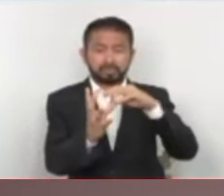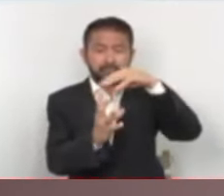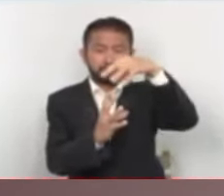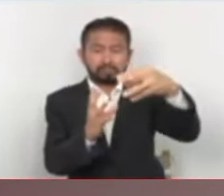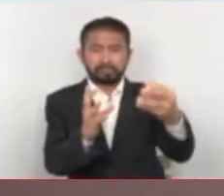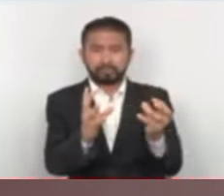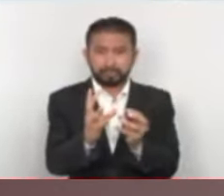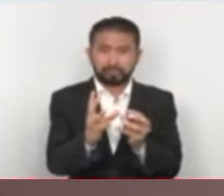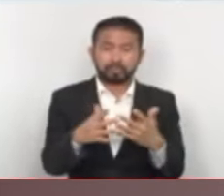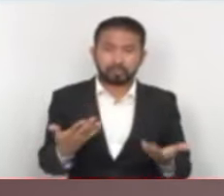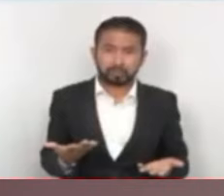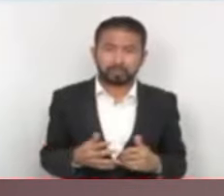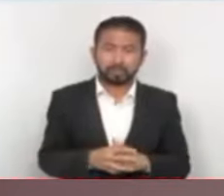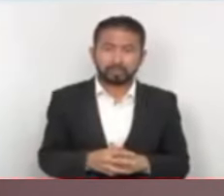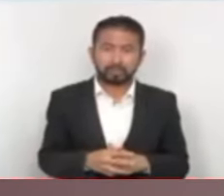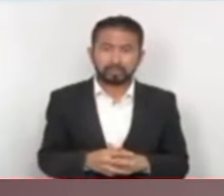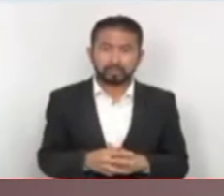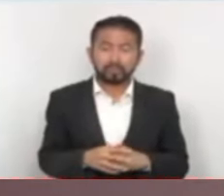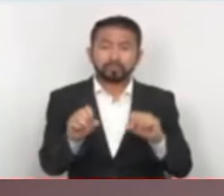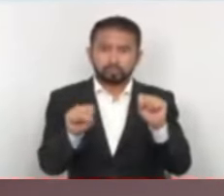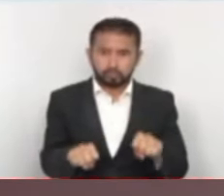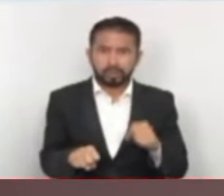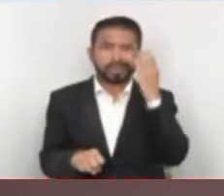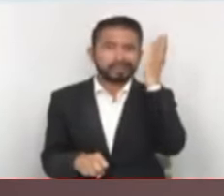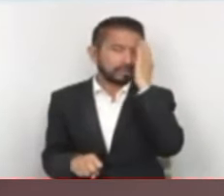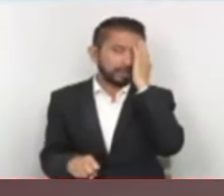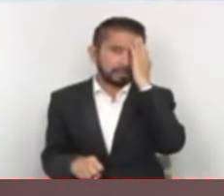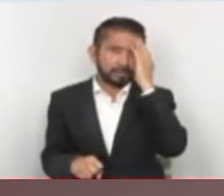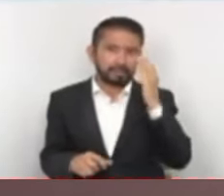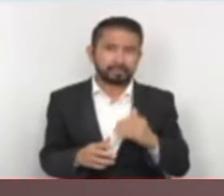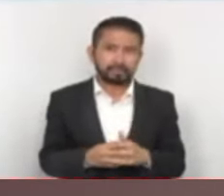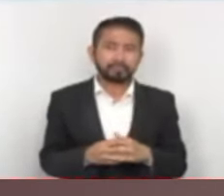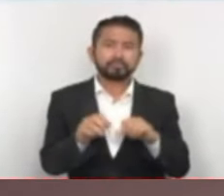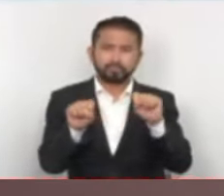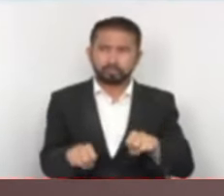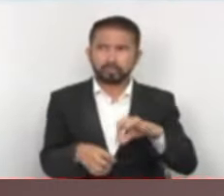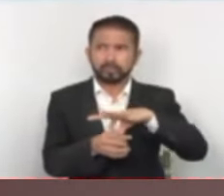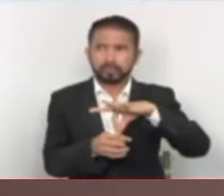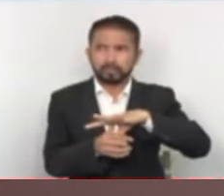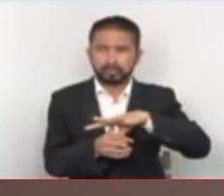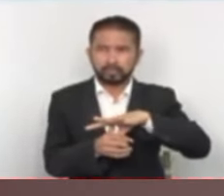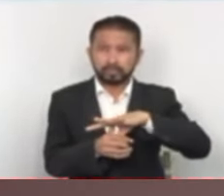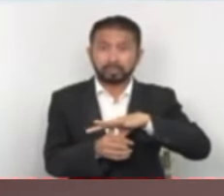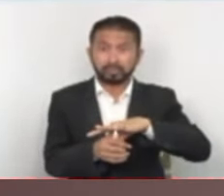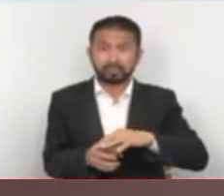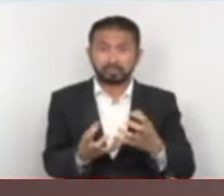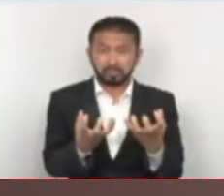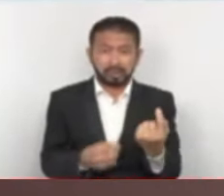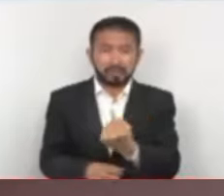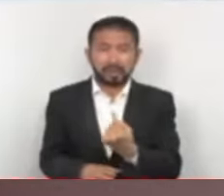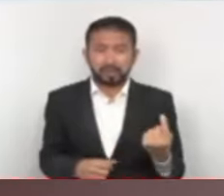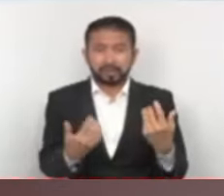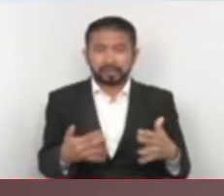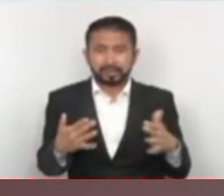diáspora, cómo hacer que nuestra población de alguna forma conozca que pueden votar? Había gente incluso que ya en